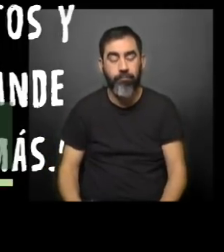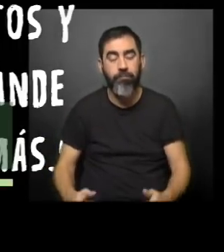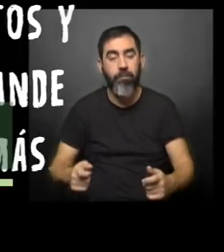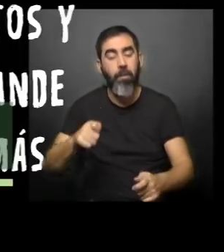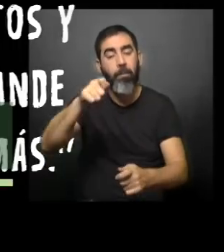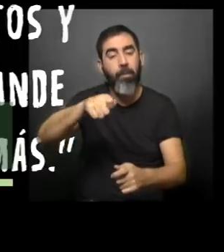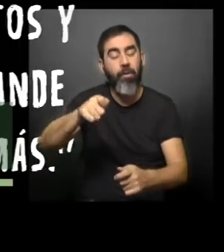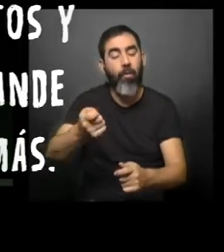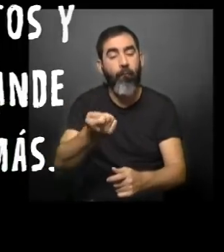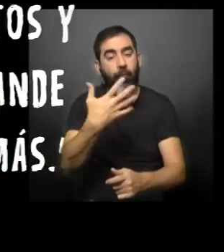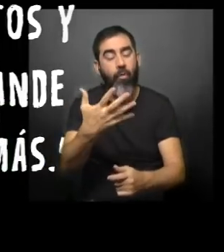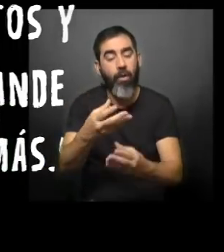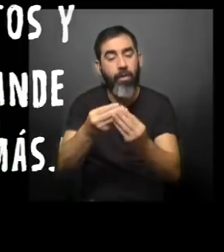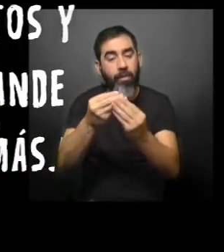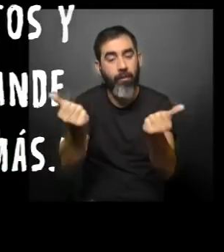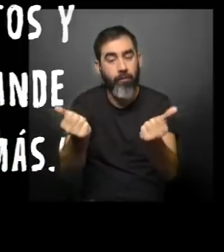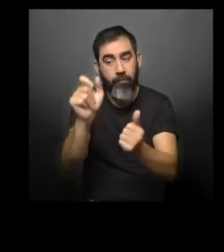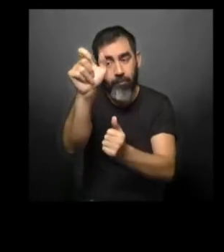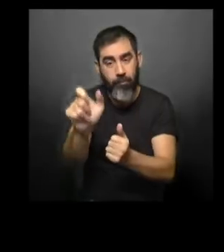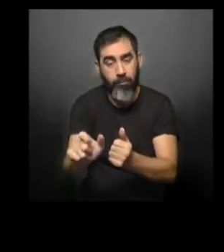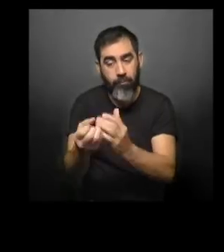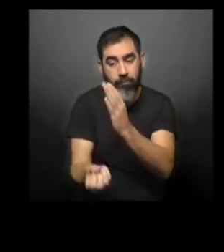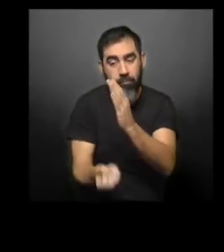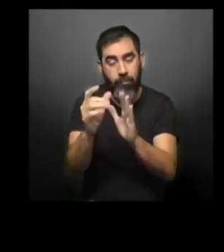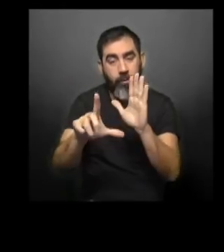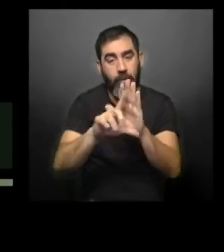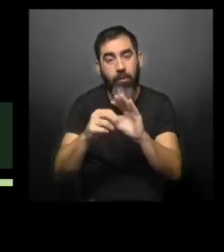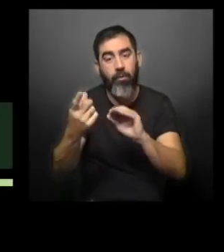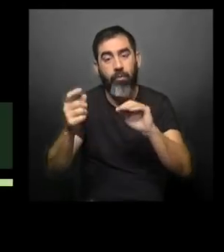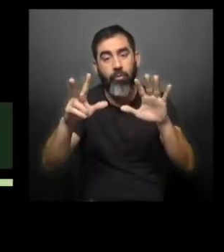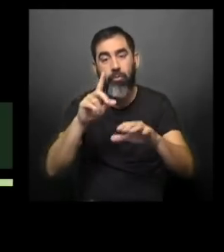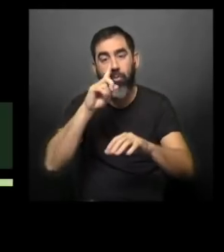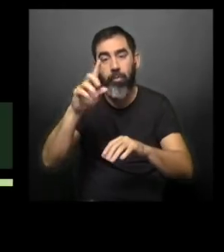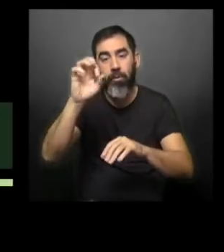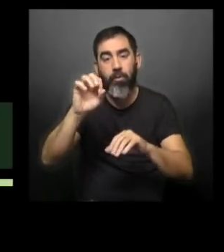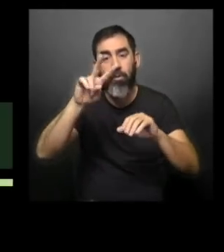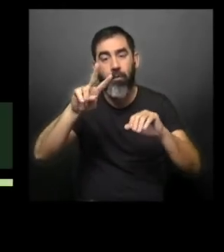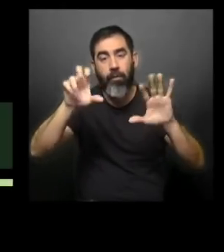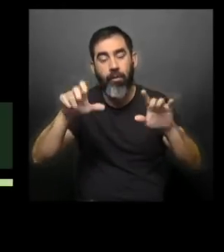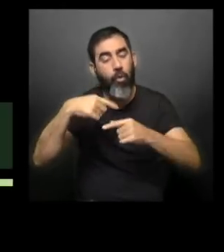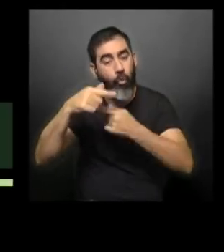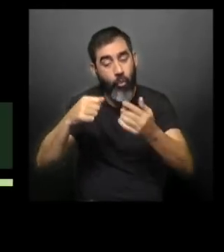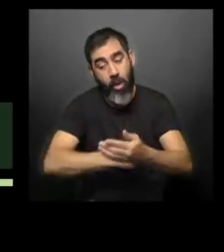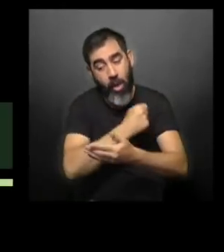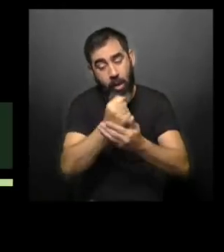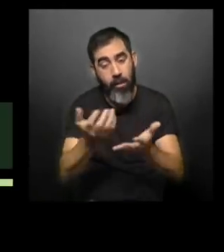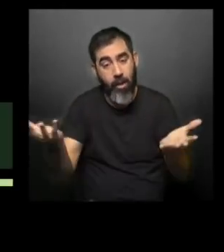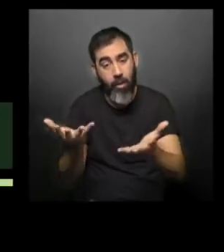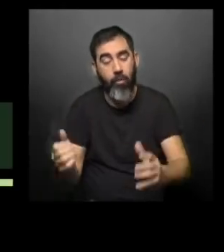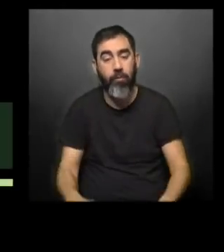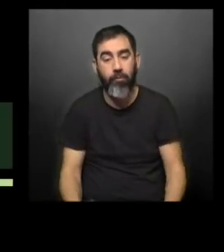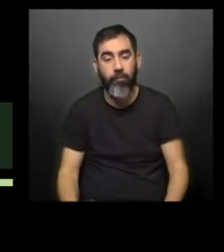ministros valoraron que el delito de desaparición forzada creado por ley 18.026 se sigue cometiendo hasta el día de hoy